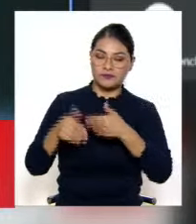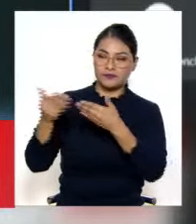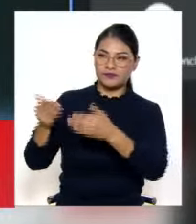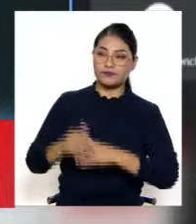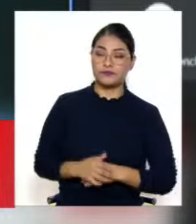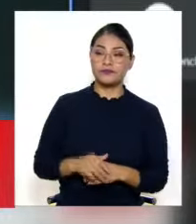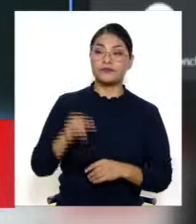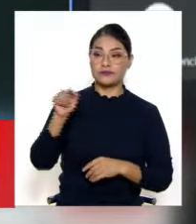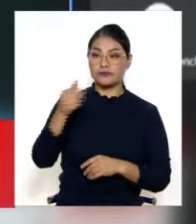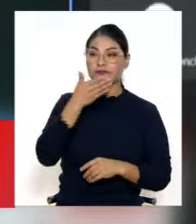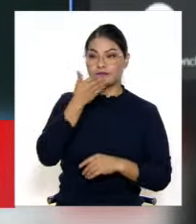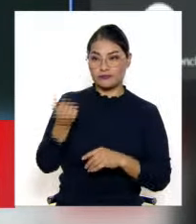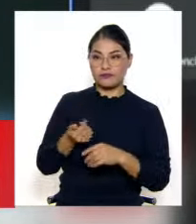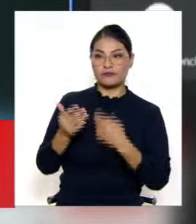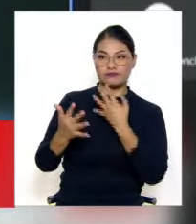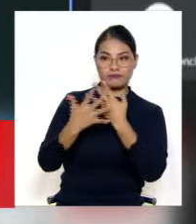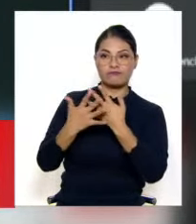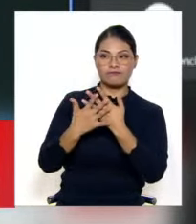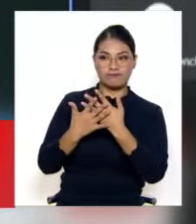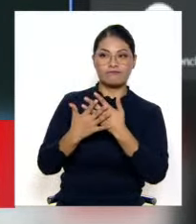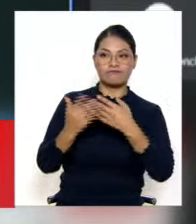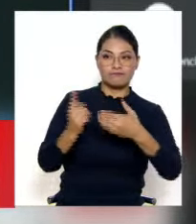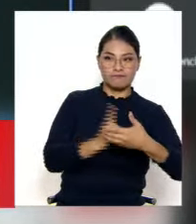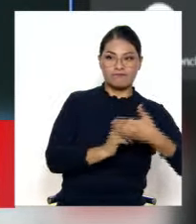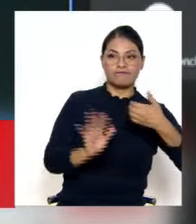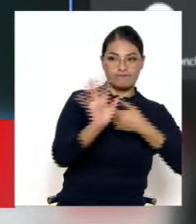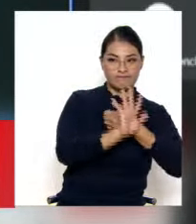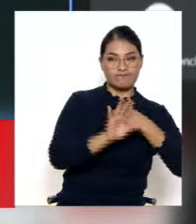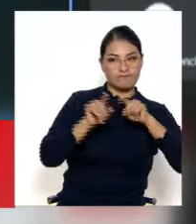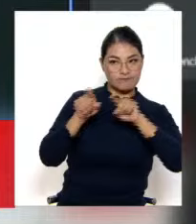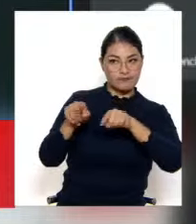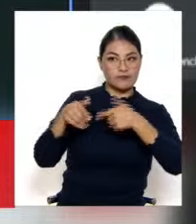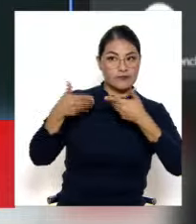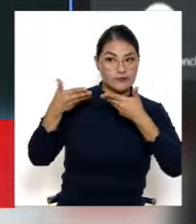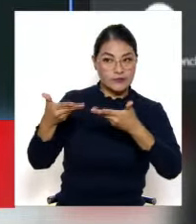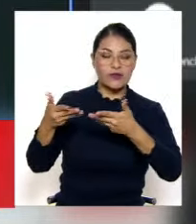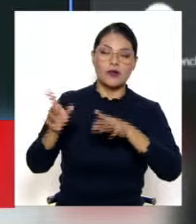prisión preventiva al ciudadano